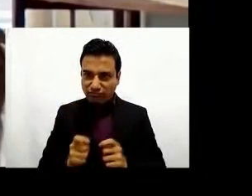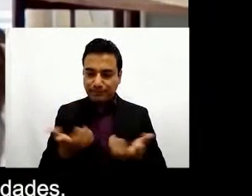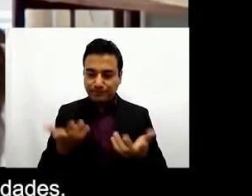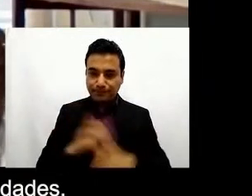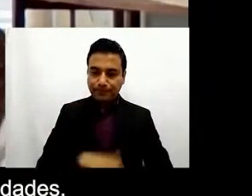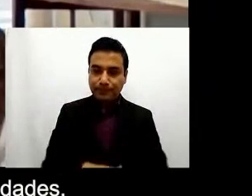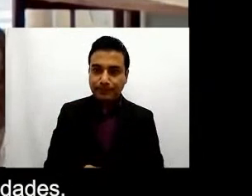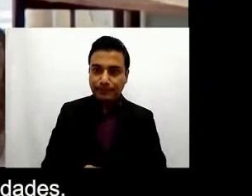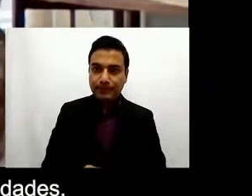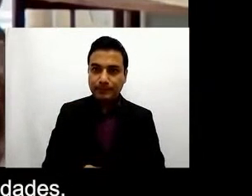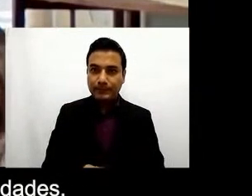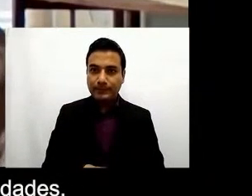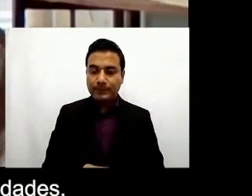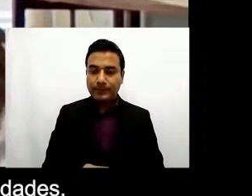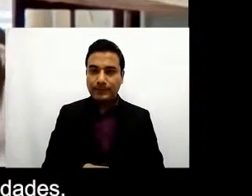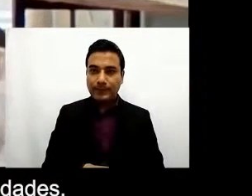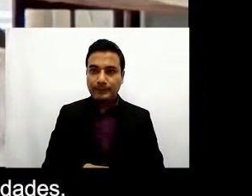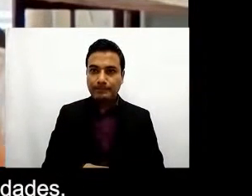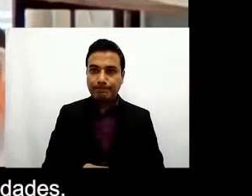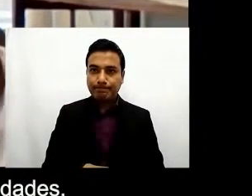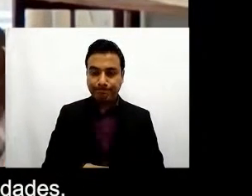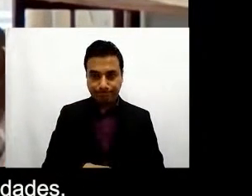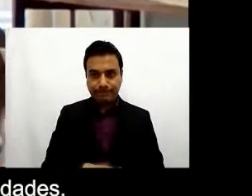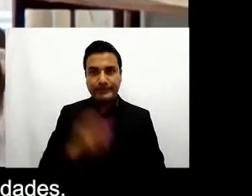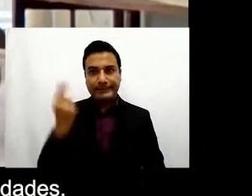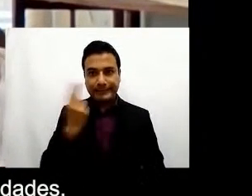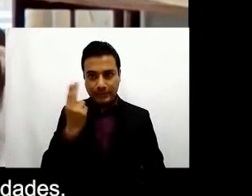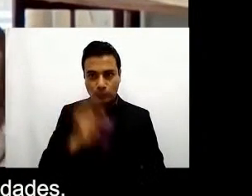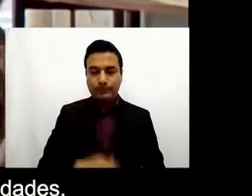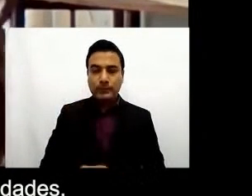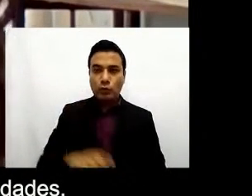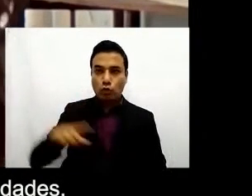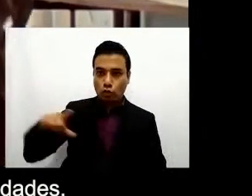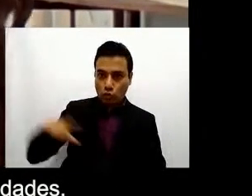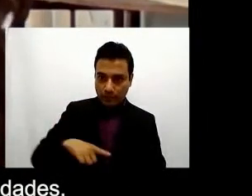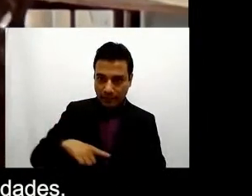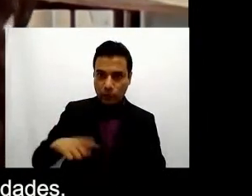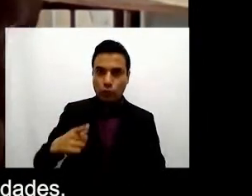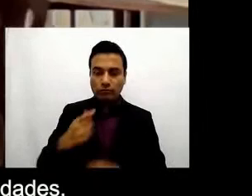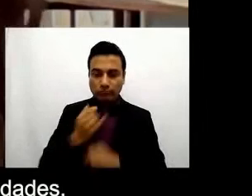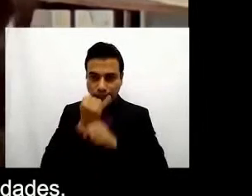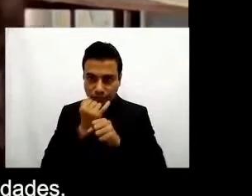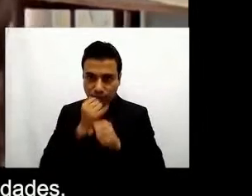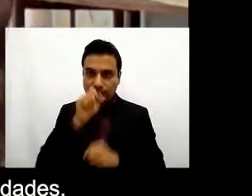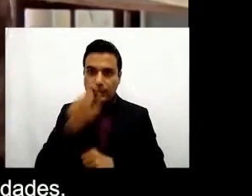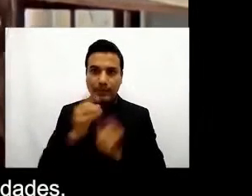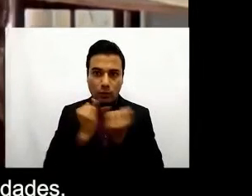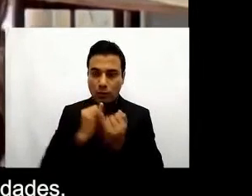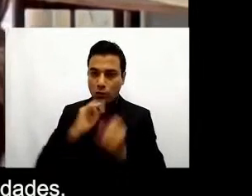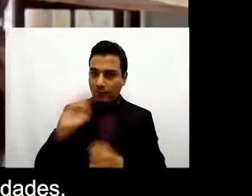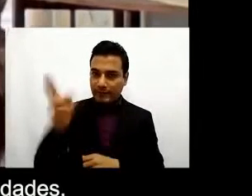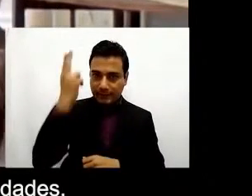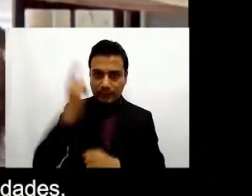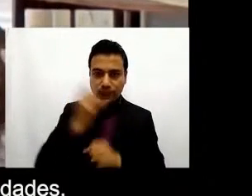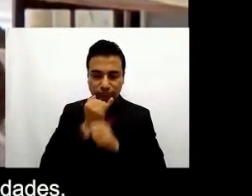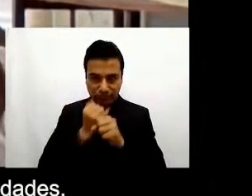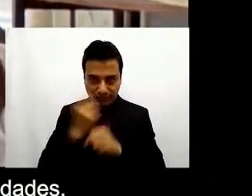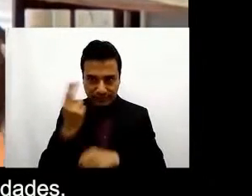supuesto, desde el sector público, pero también las universidades, sector